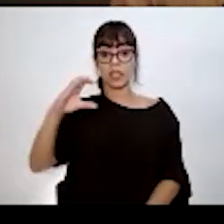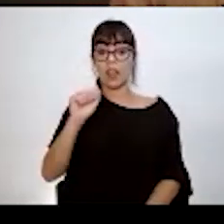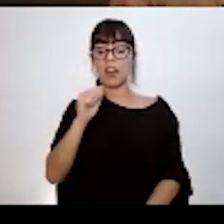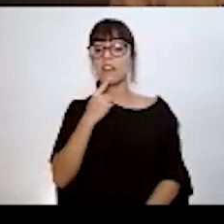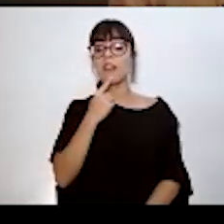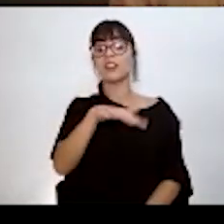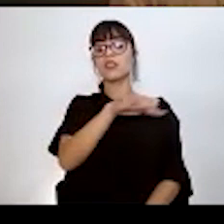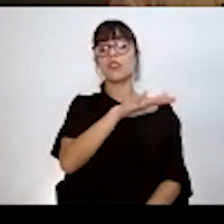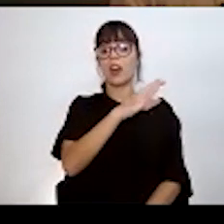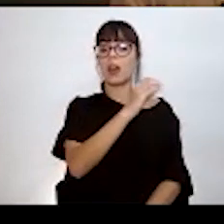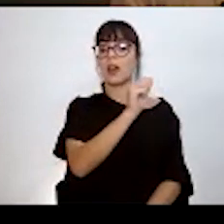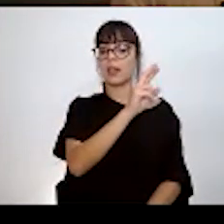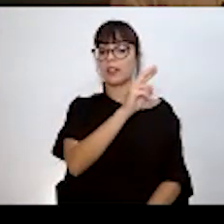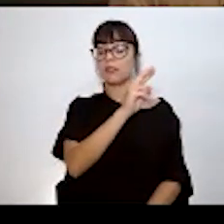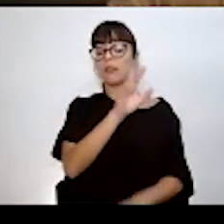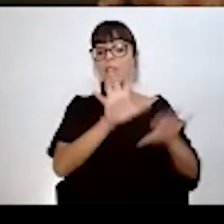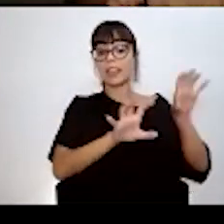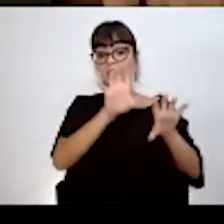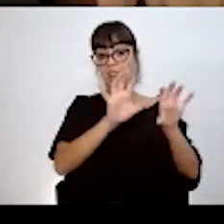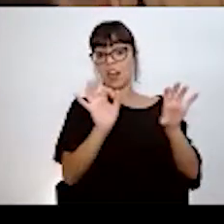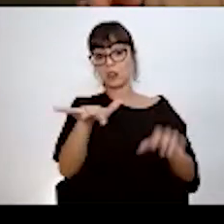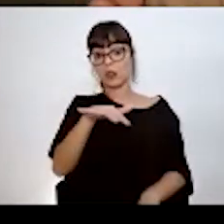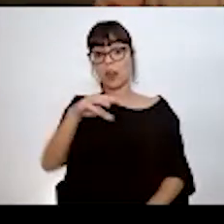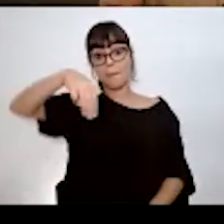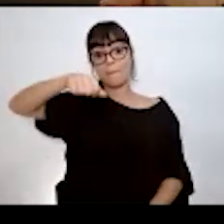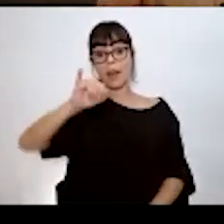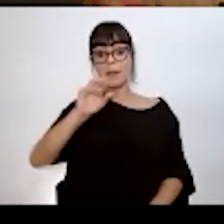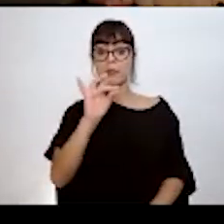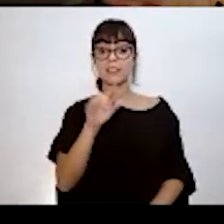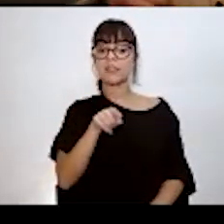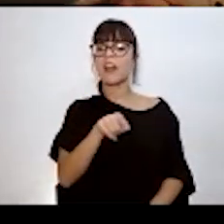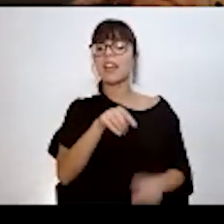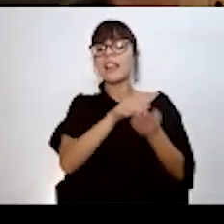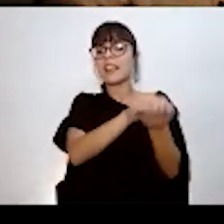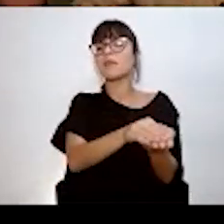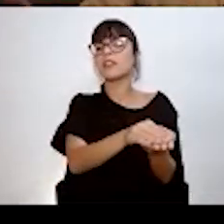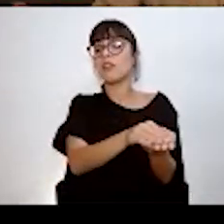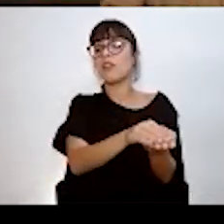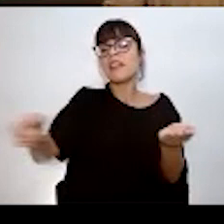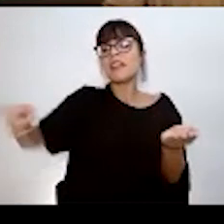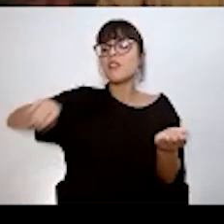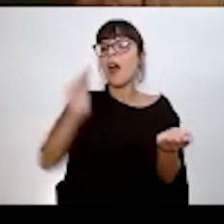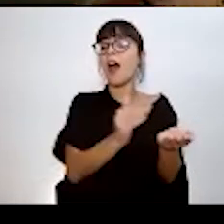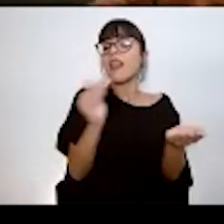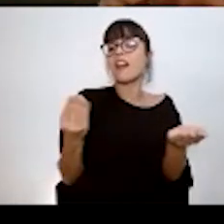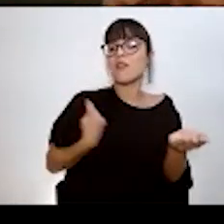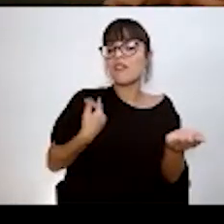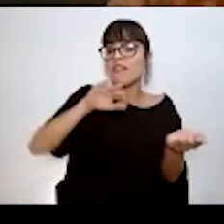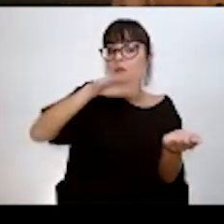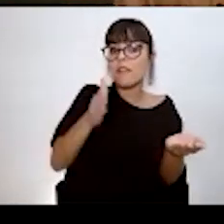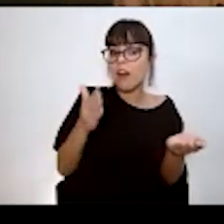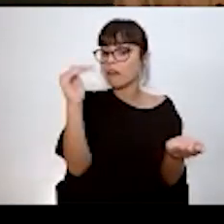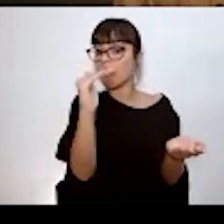o de Arteara, no sabemos dónde vivían. No sabemos si vivían al lado, o si vivían, o si procedían de diferentes poblados y esos